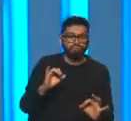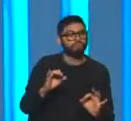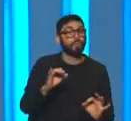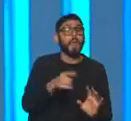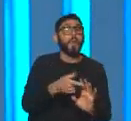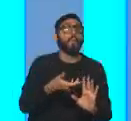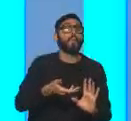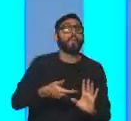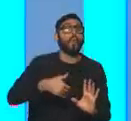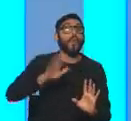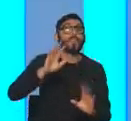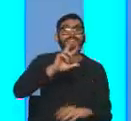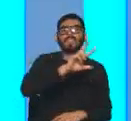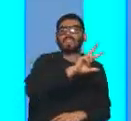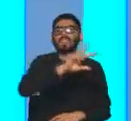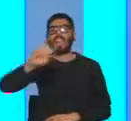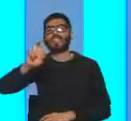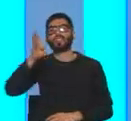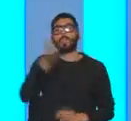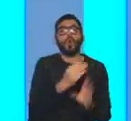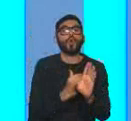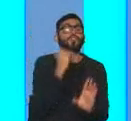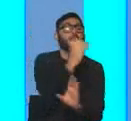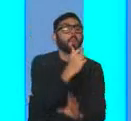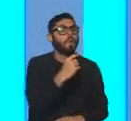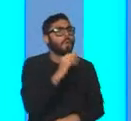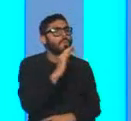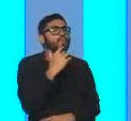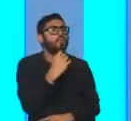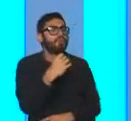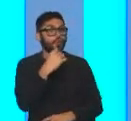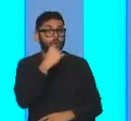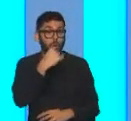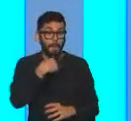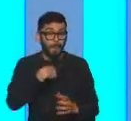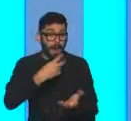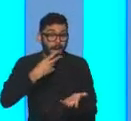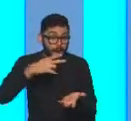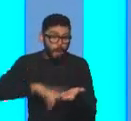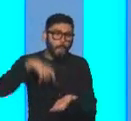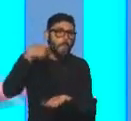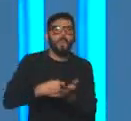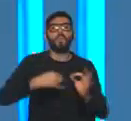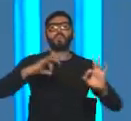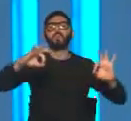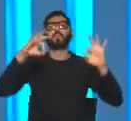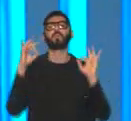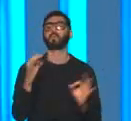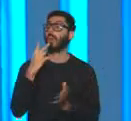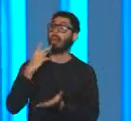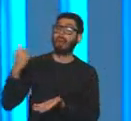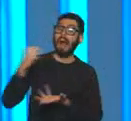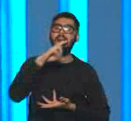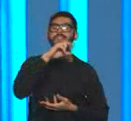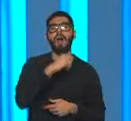de hasta un 300%. ¿Cuánto tengo que ganar o me tiene que entrar para yo pagar la plena? Bueno, a eso